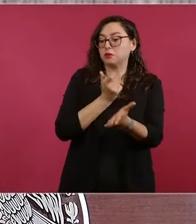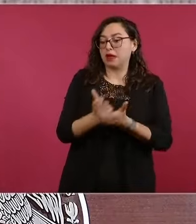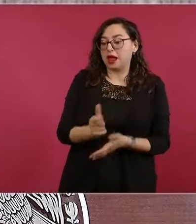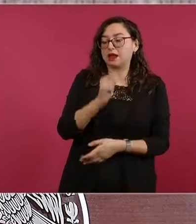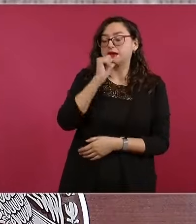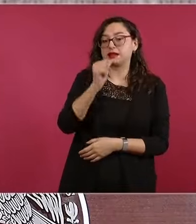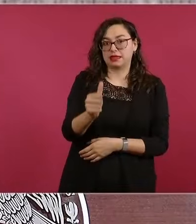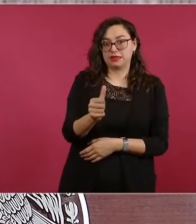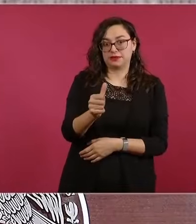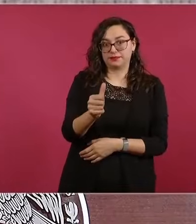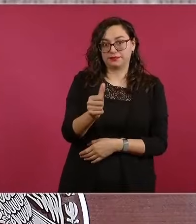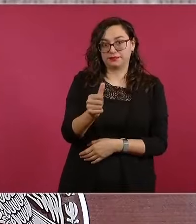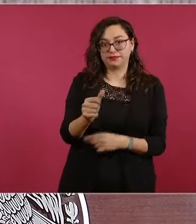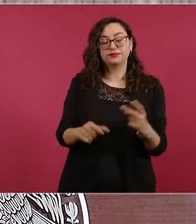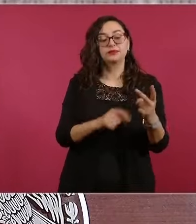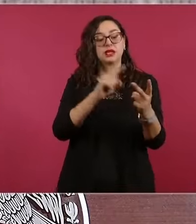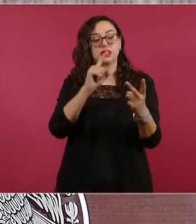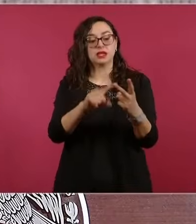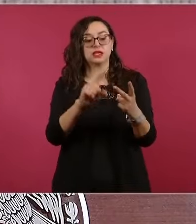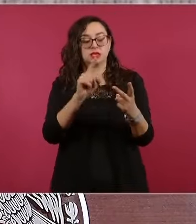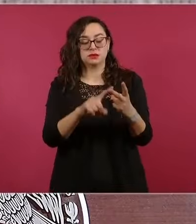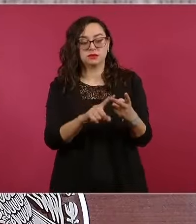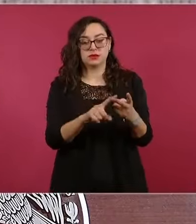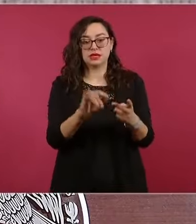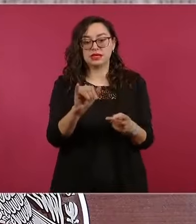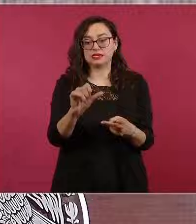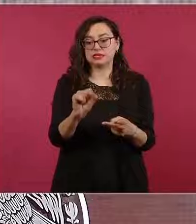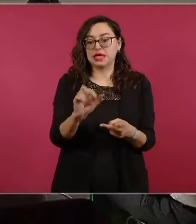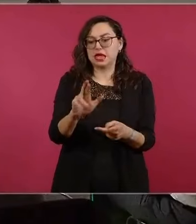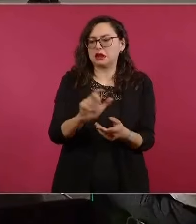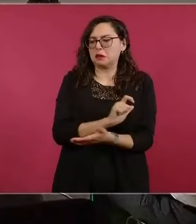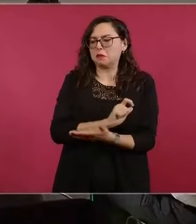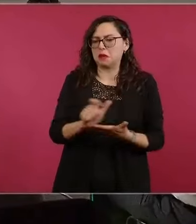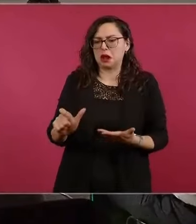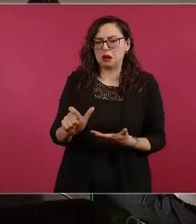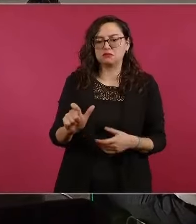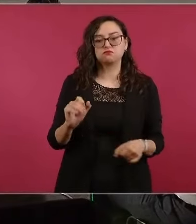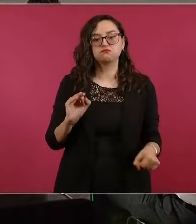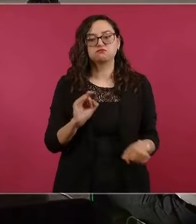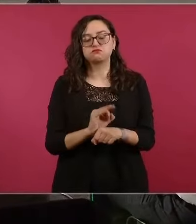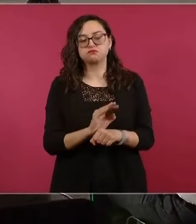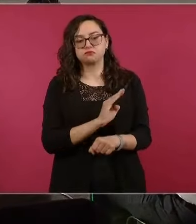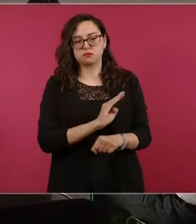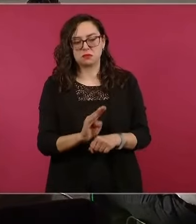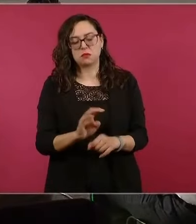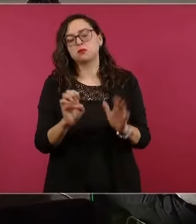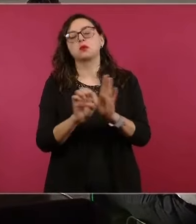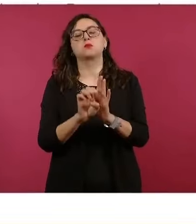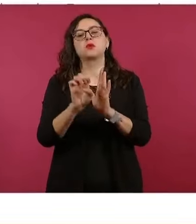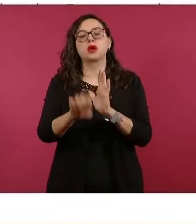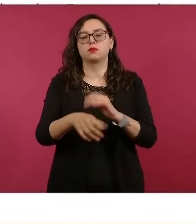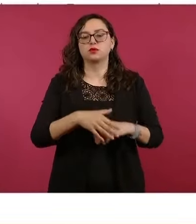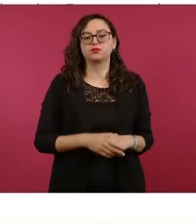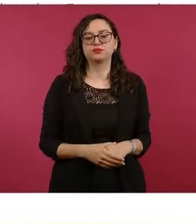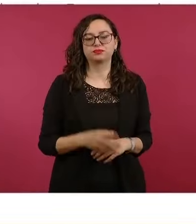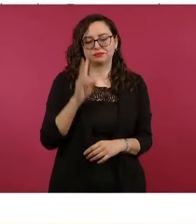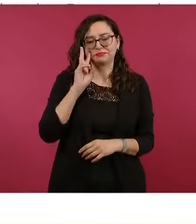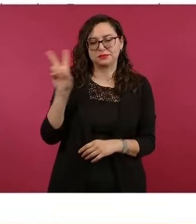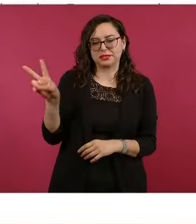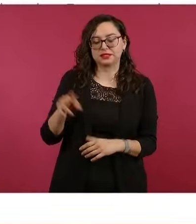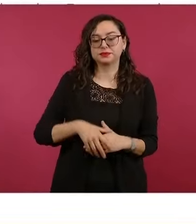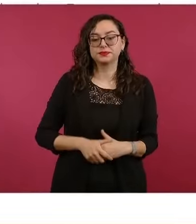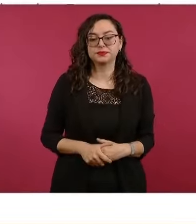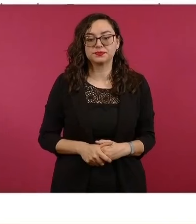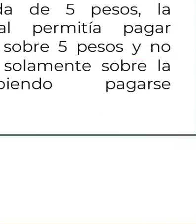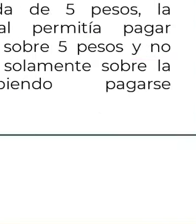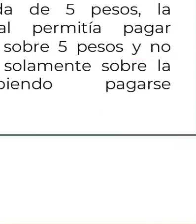Por ejemplo, y lo podemos ver ahí en la lámina, si una empresa tenía una utilidad de 10 pesos y